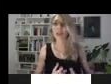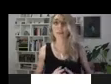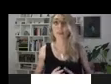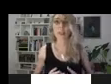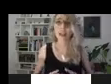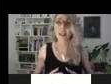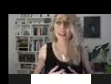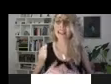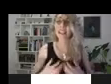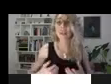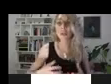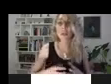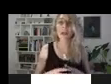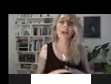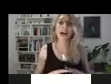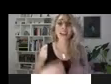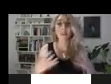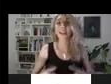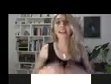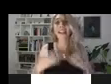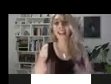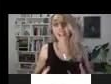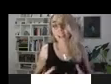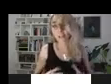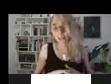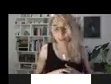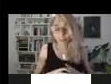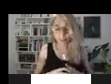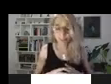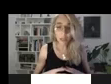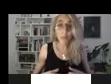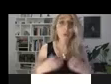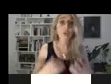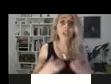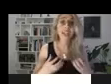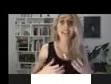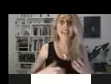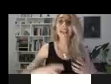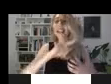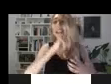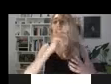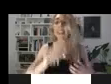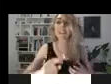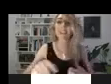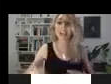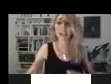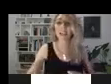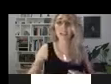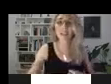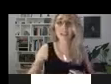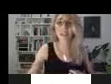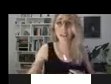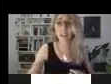dentro del campo del arte, que sin duda, además de requerir producción artística, requieren